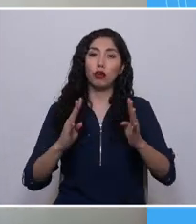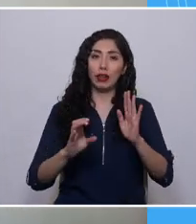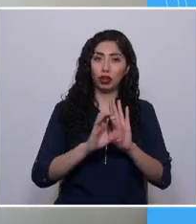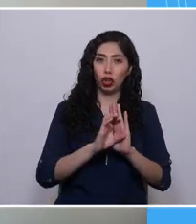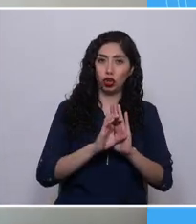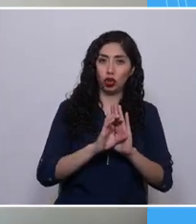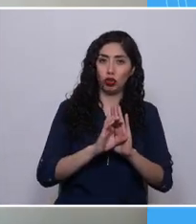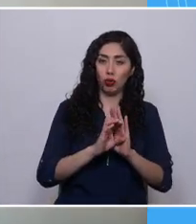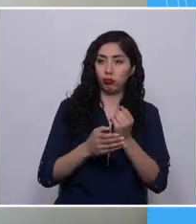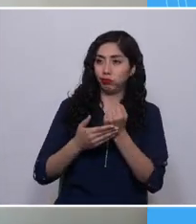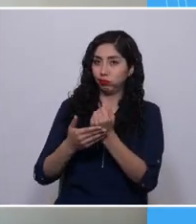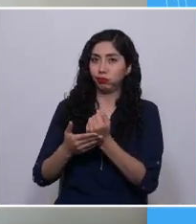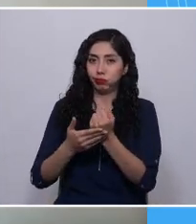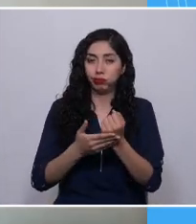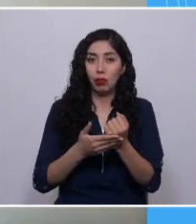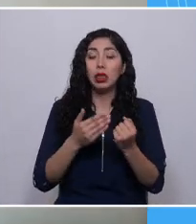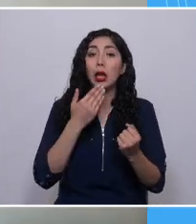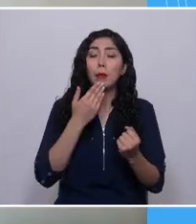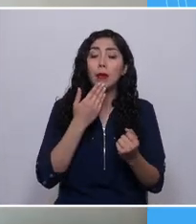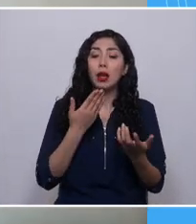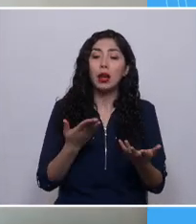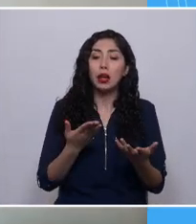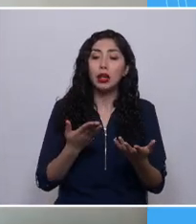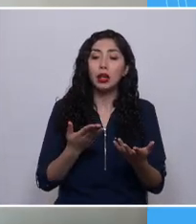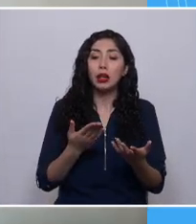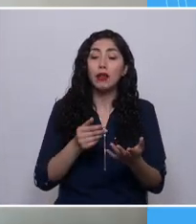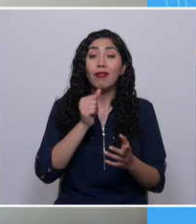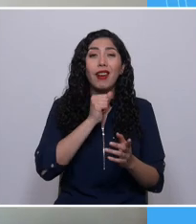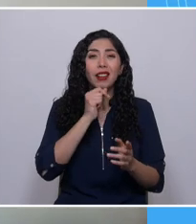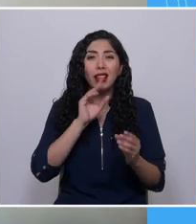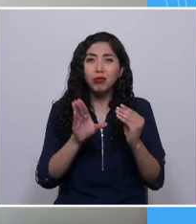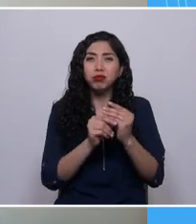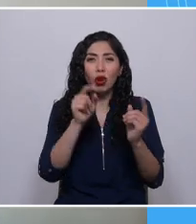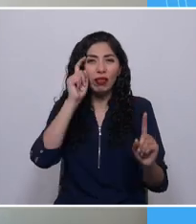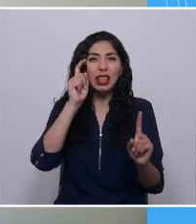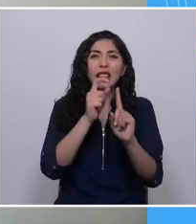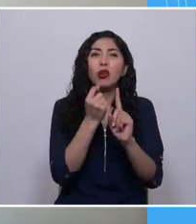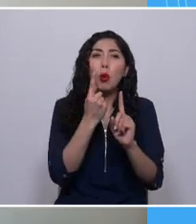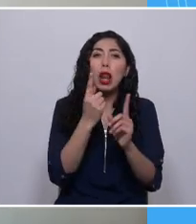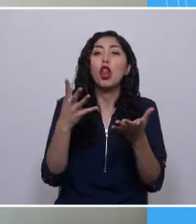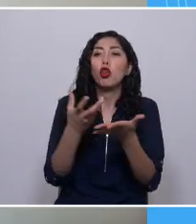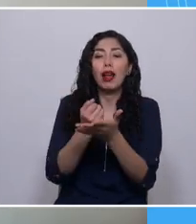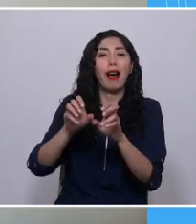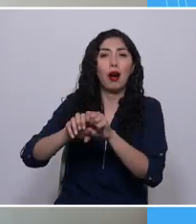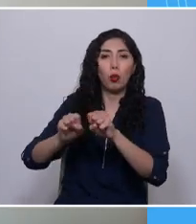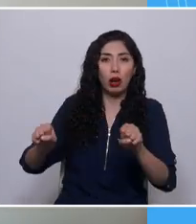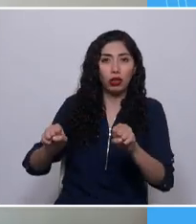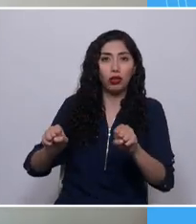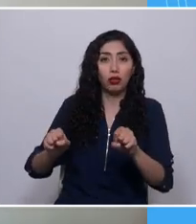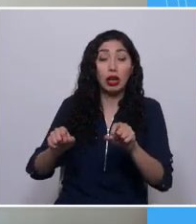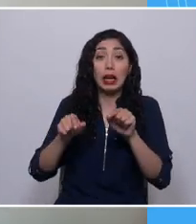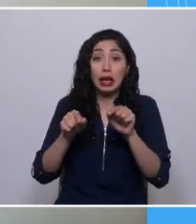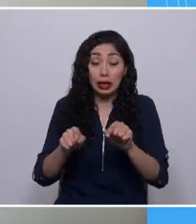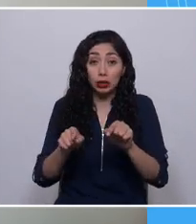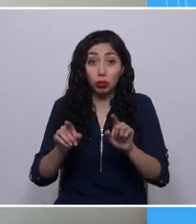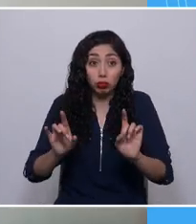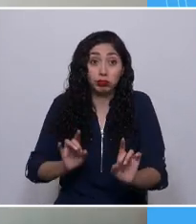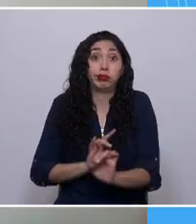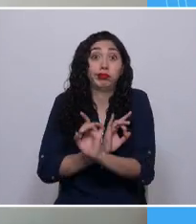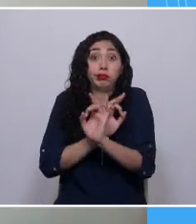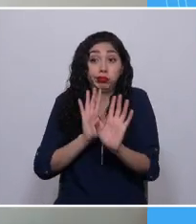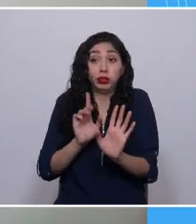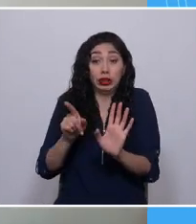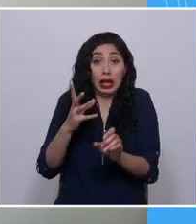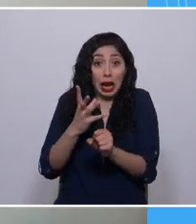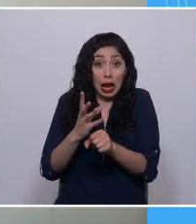otra parte, no se incluye como uno de los objetivos el alcanzar, entre comillas, acuerdos, lo que en caso alguno implica que